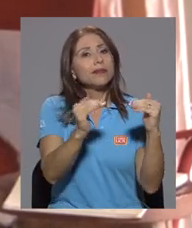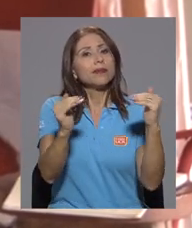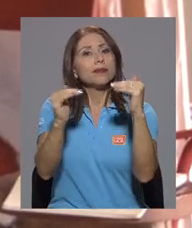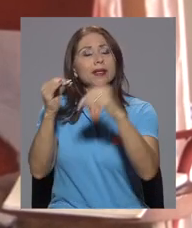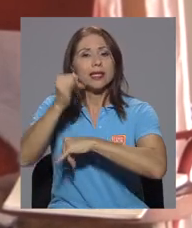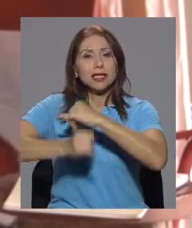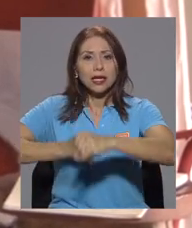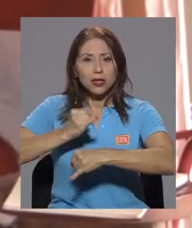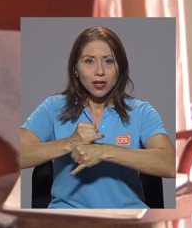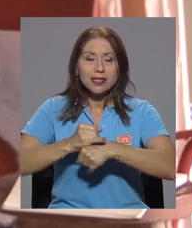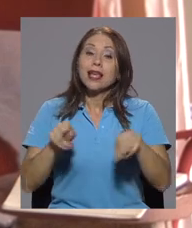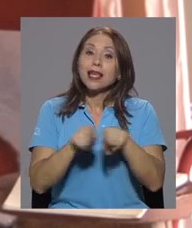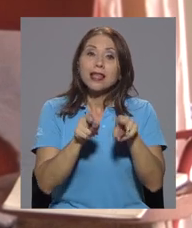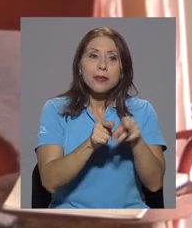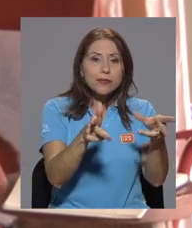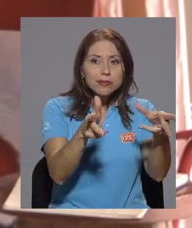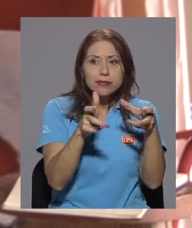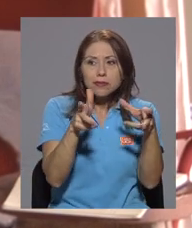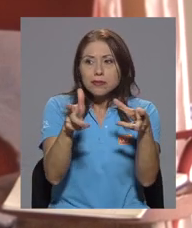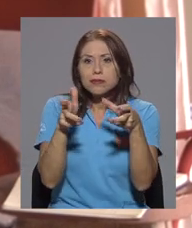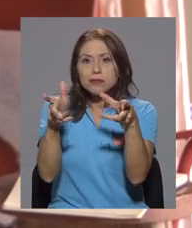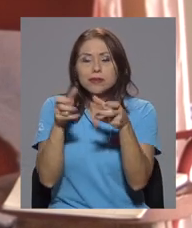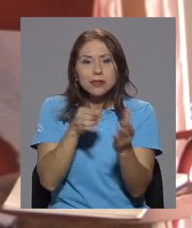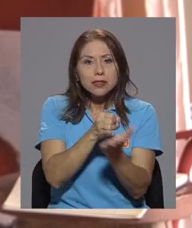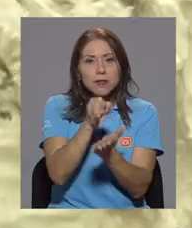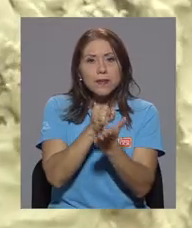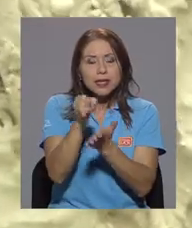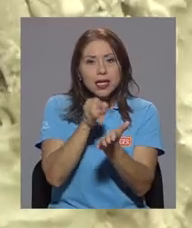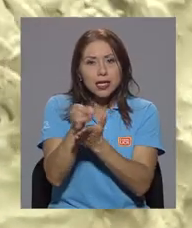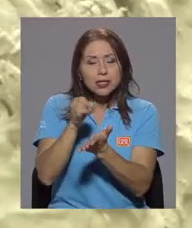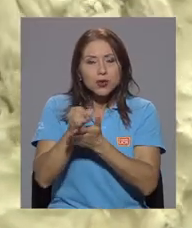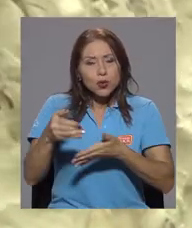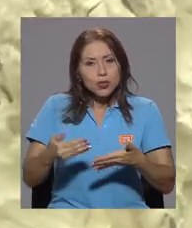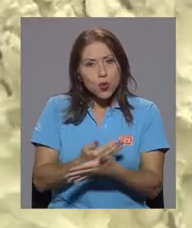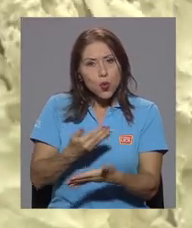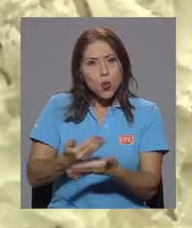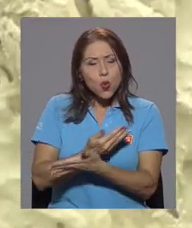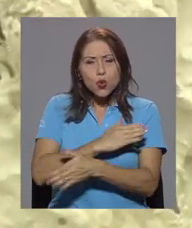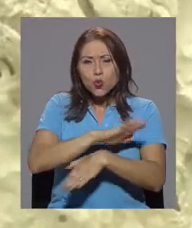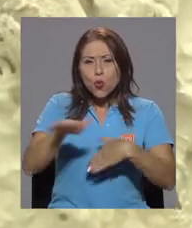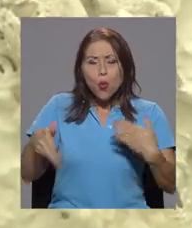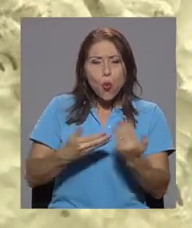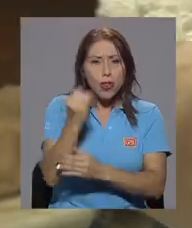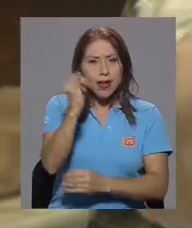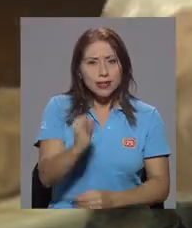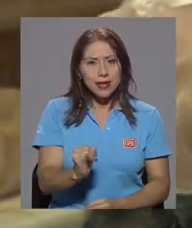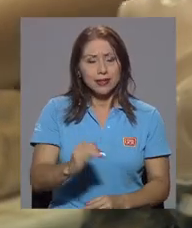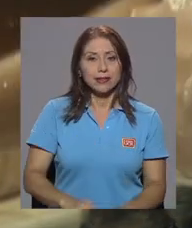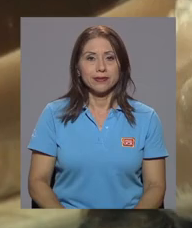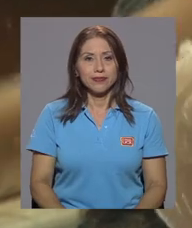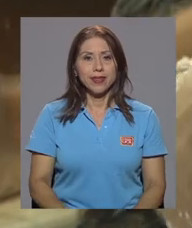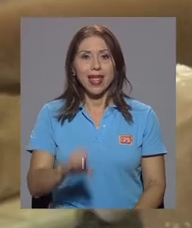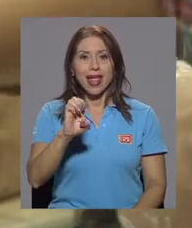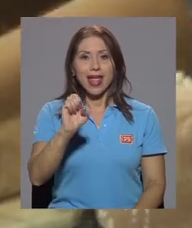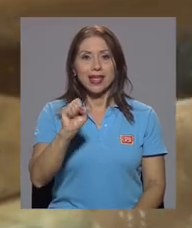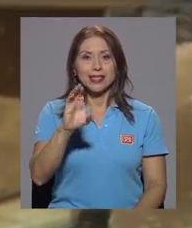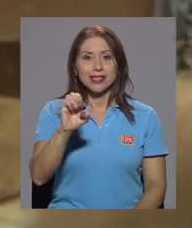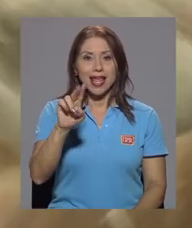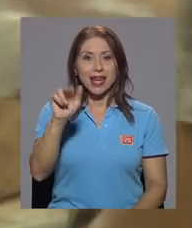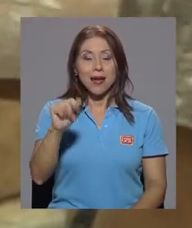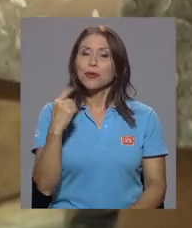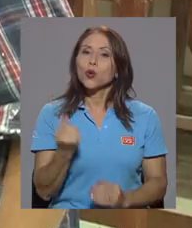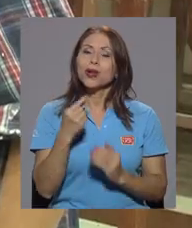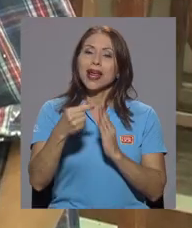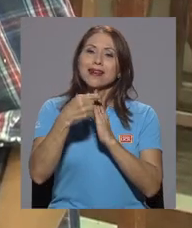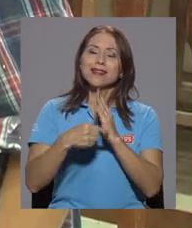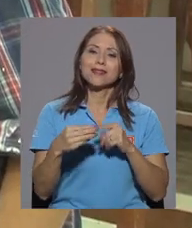también atrayendo investigaciones novedosas sobre todas las artes. Escena es la única revista especializada